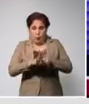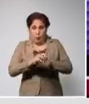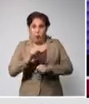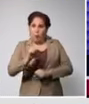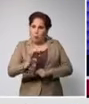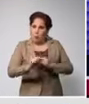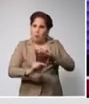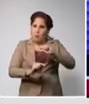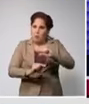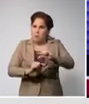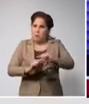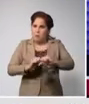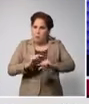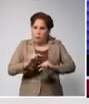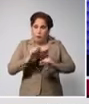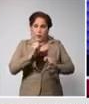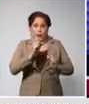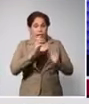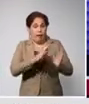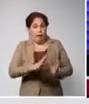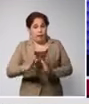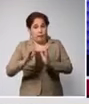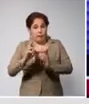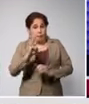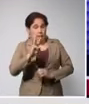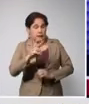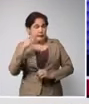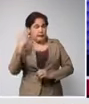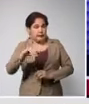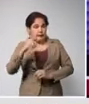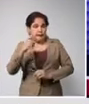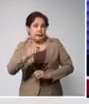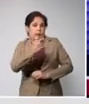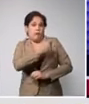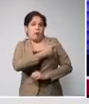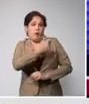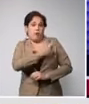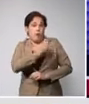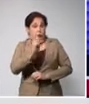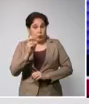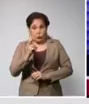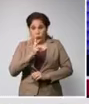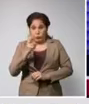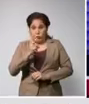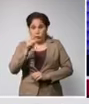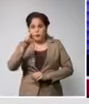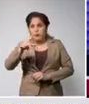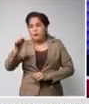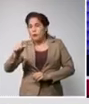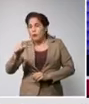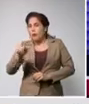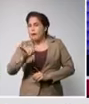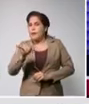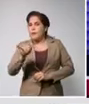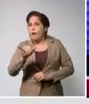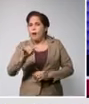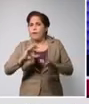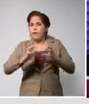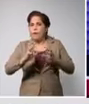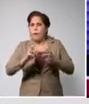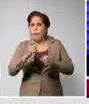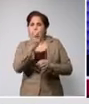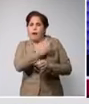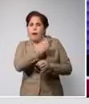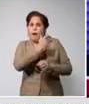está en la fase 3 de su ensayo clínico. 2 de los 5 candidatos vacunales que tenemos